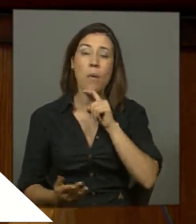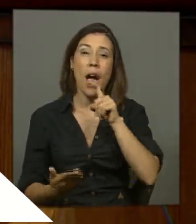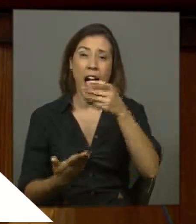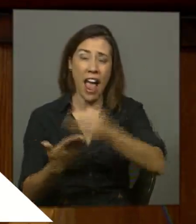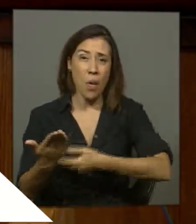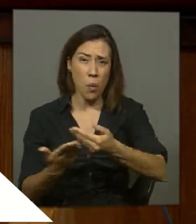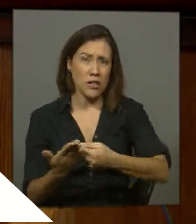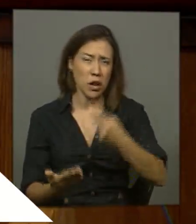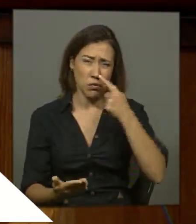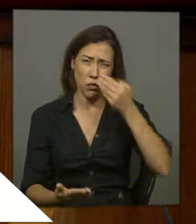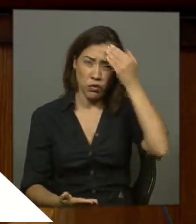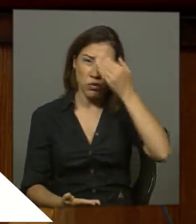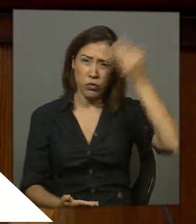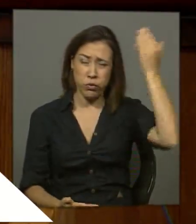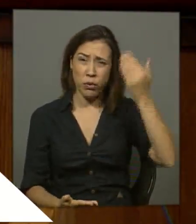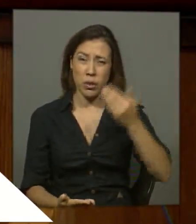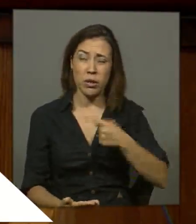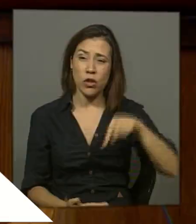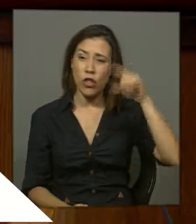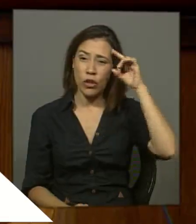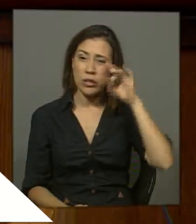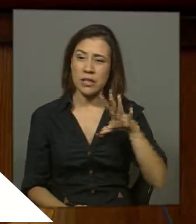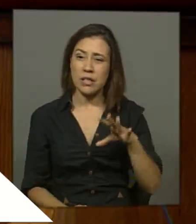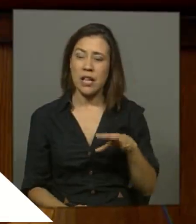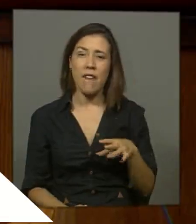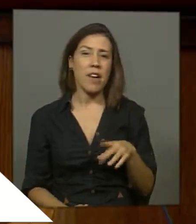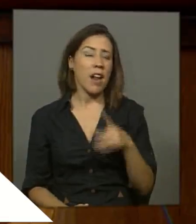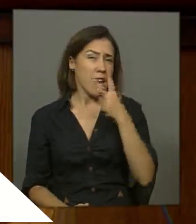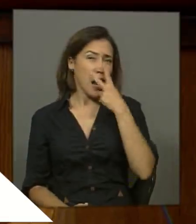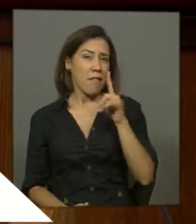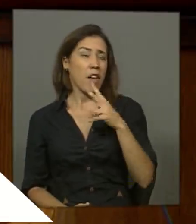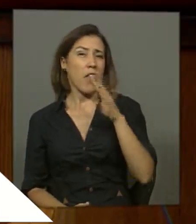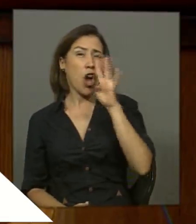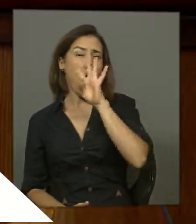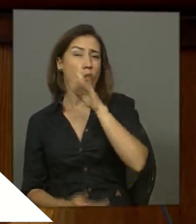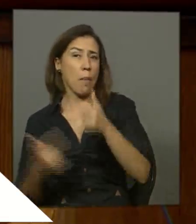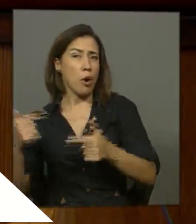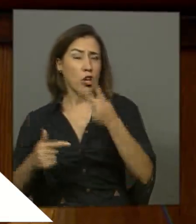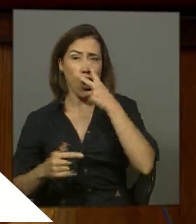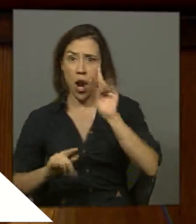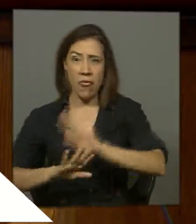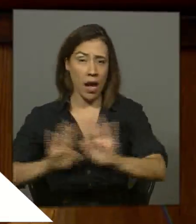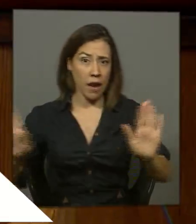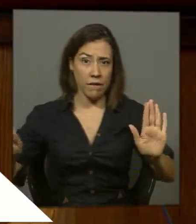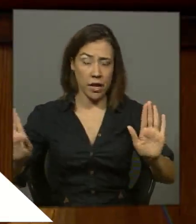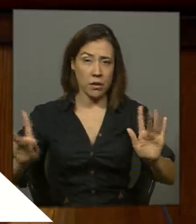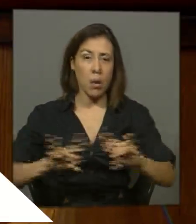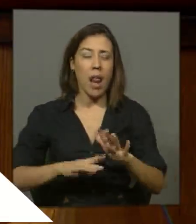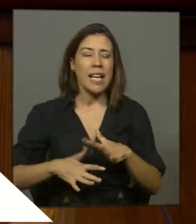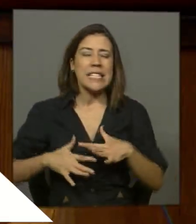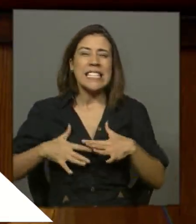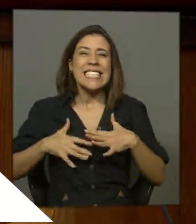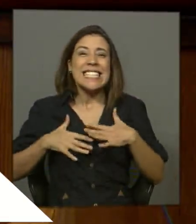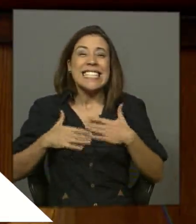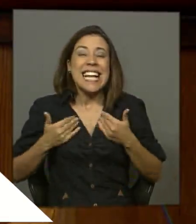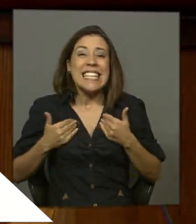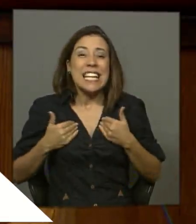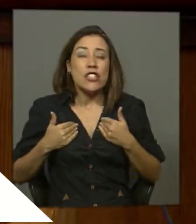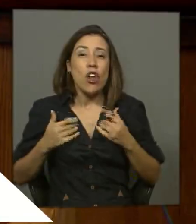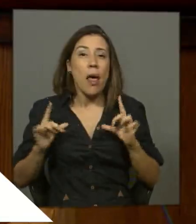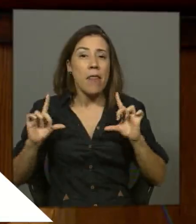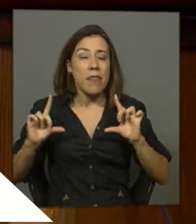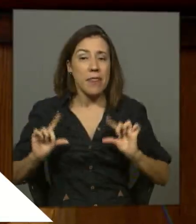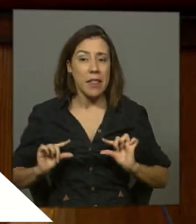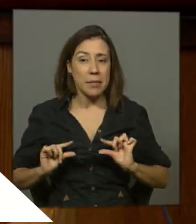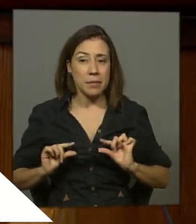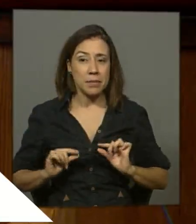reputada y nadie podría decir que es de una orientación gobiernista o sea la sensación ha disminuido la